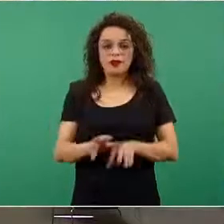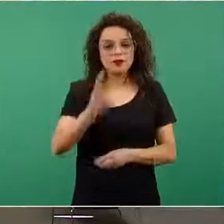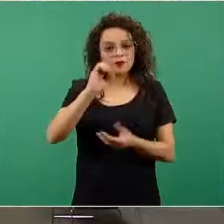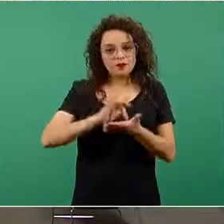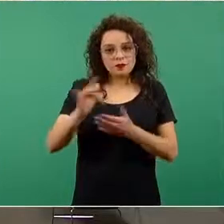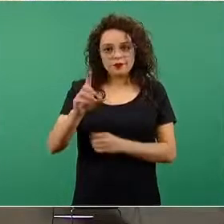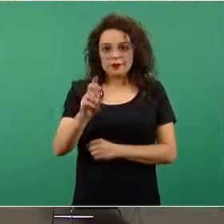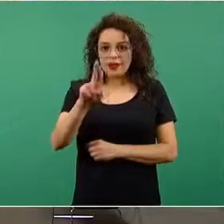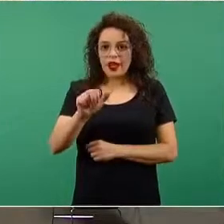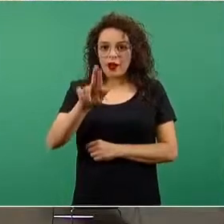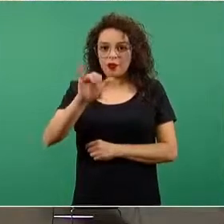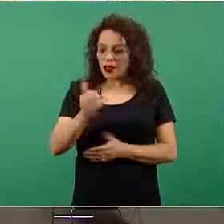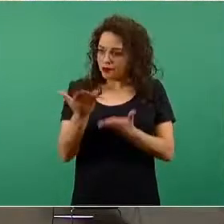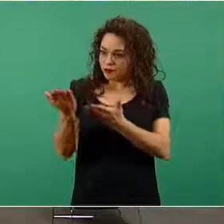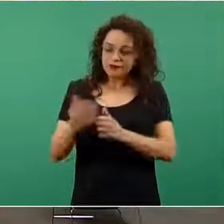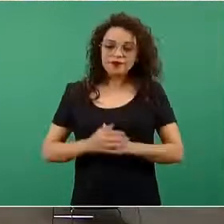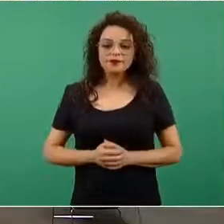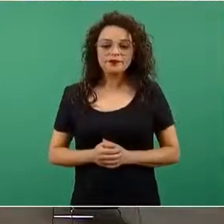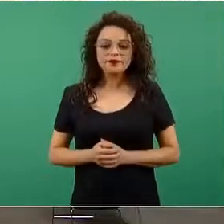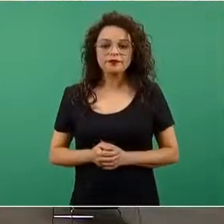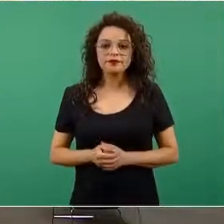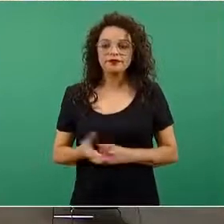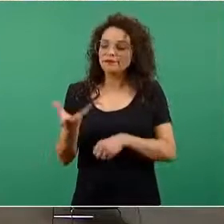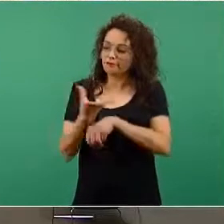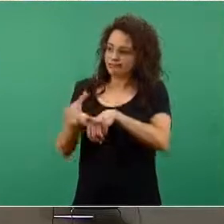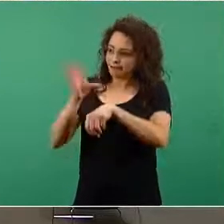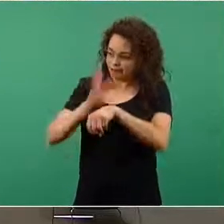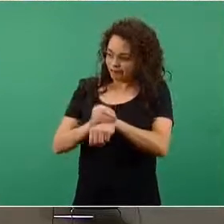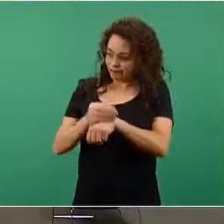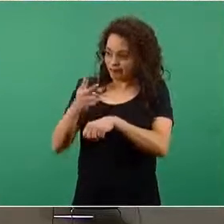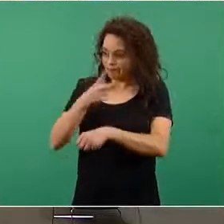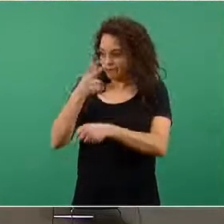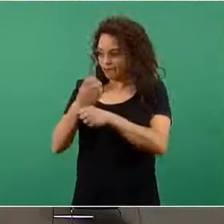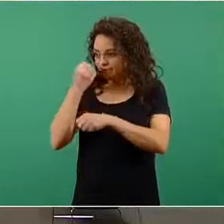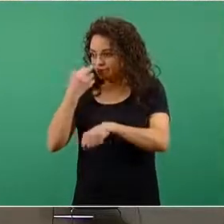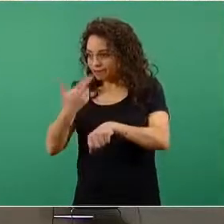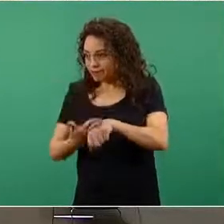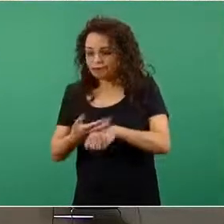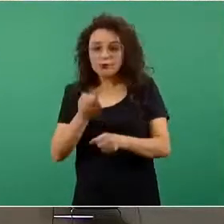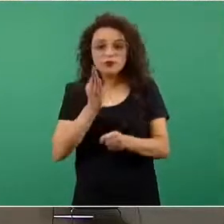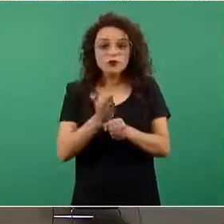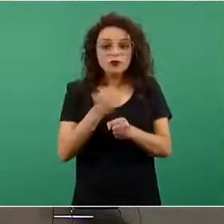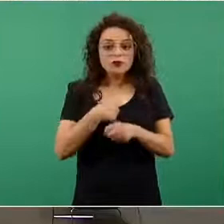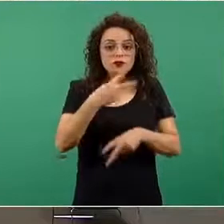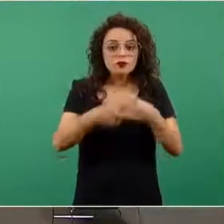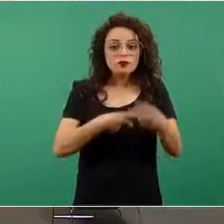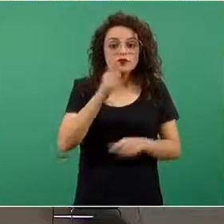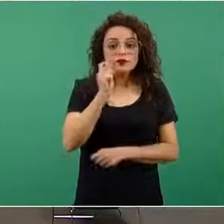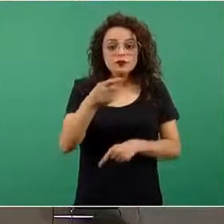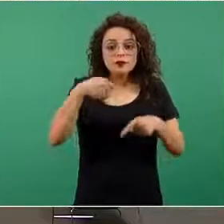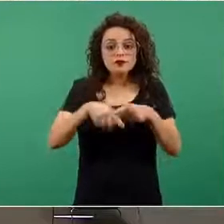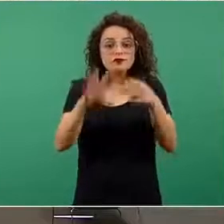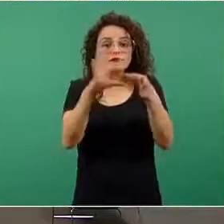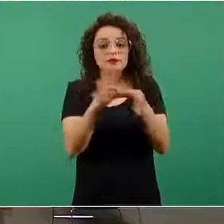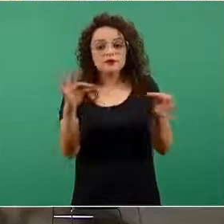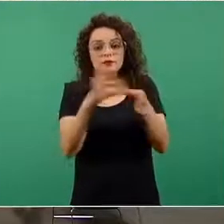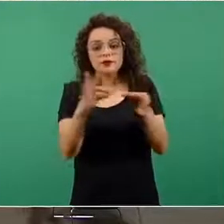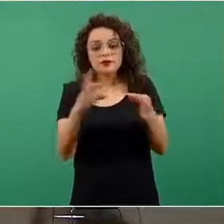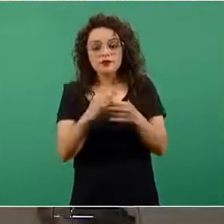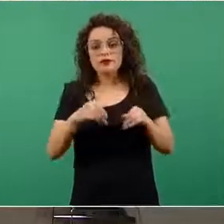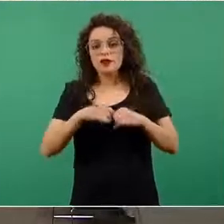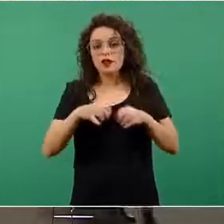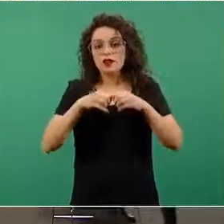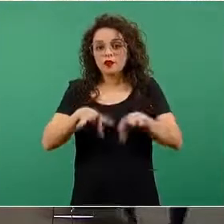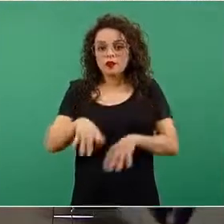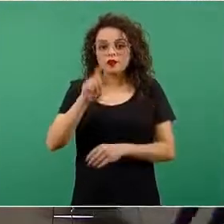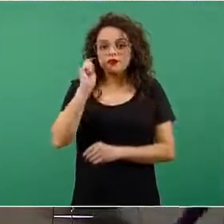Adelante. Con su permiso nuevamente, subsecretario, vamos entonces a iniciar con el componente técnico y la